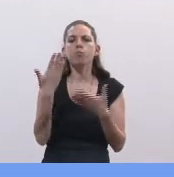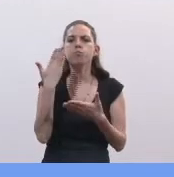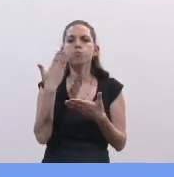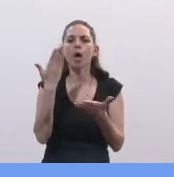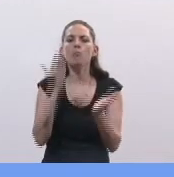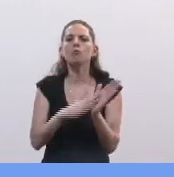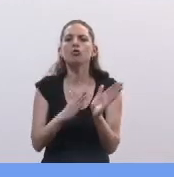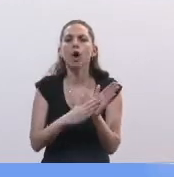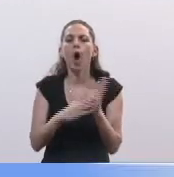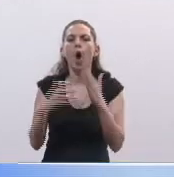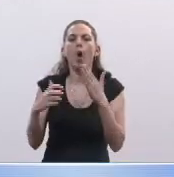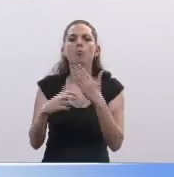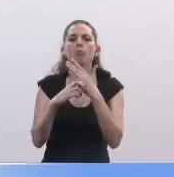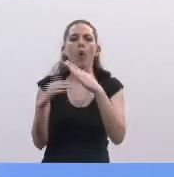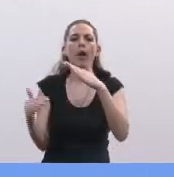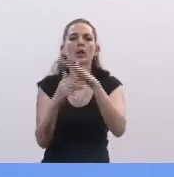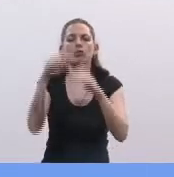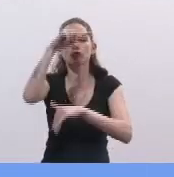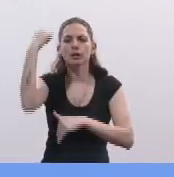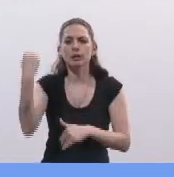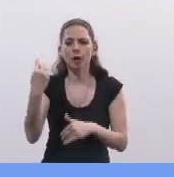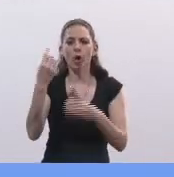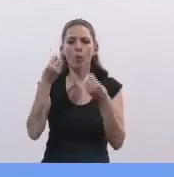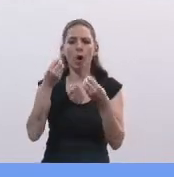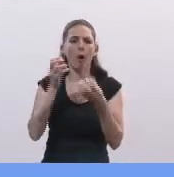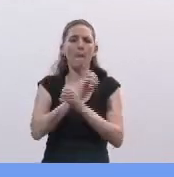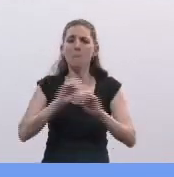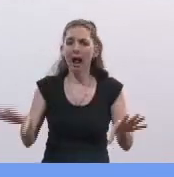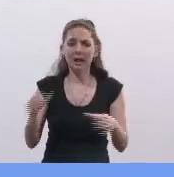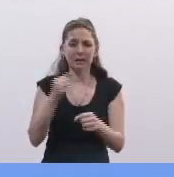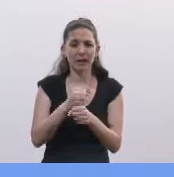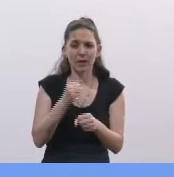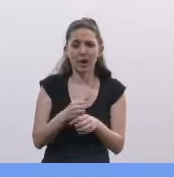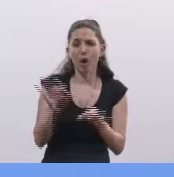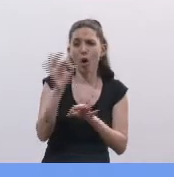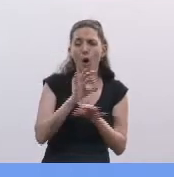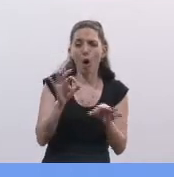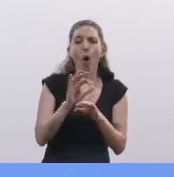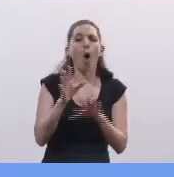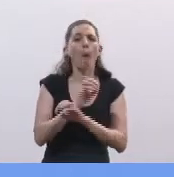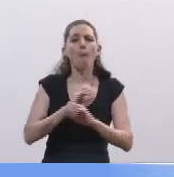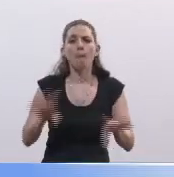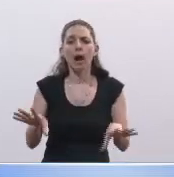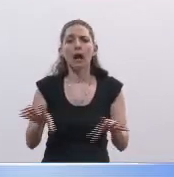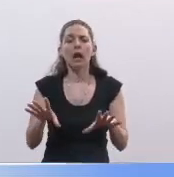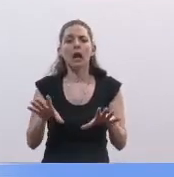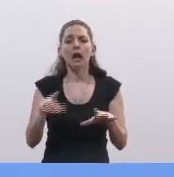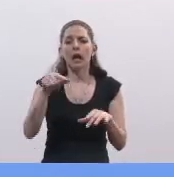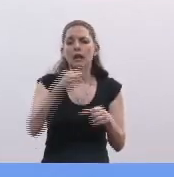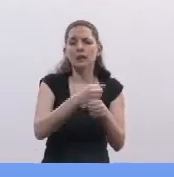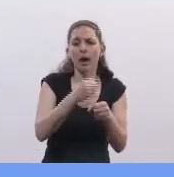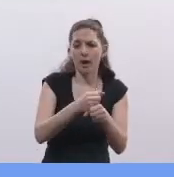la remoción del Procurador General de la Nación por razones de mal desempeño o por comisión de crímenes comunes o delitos de ejercicio de sus